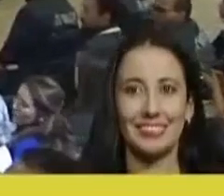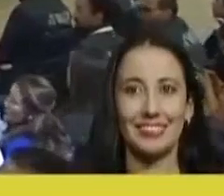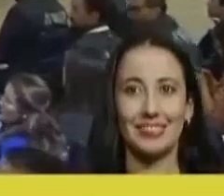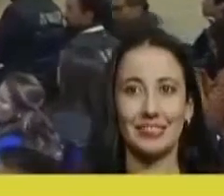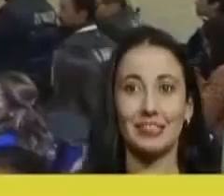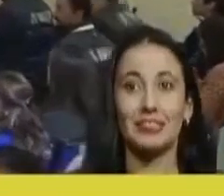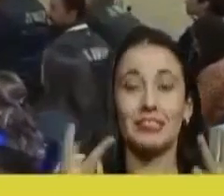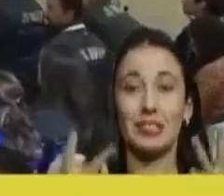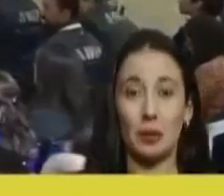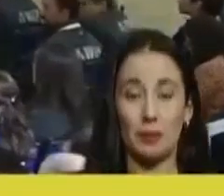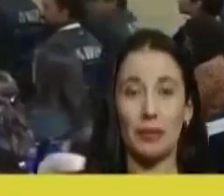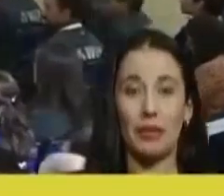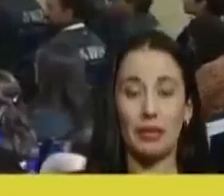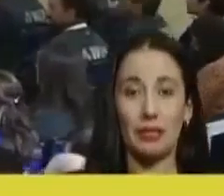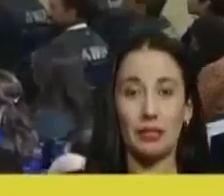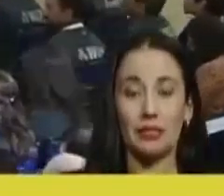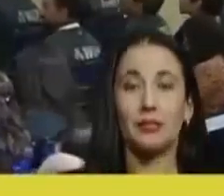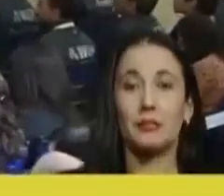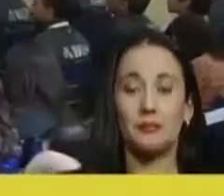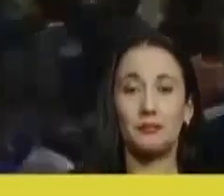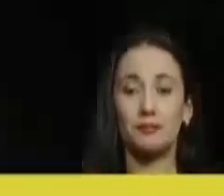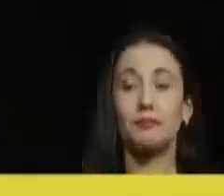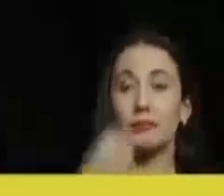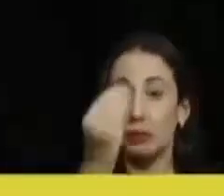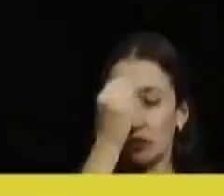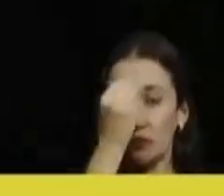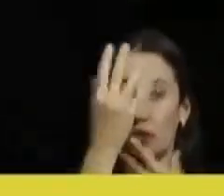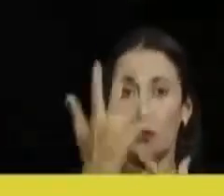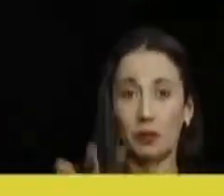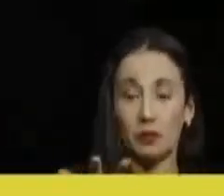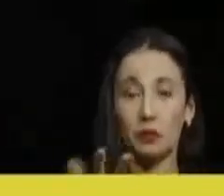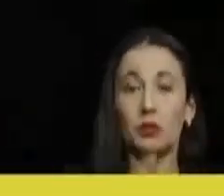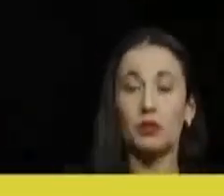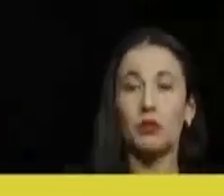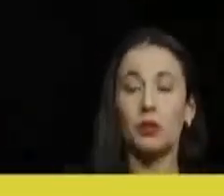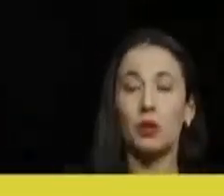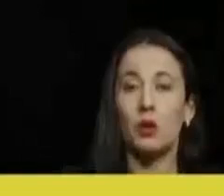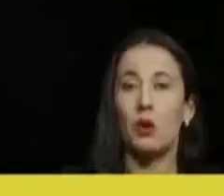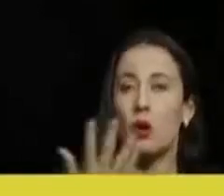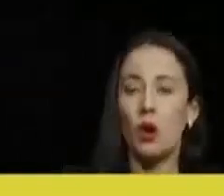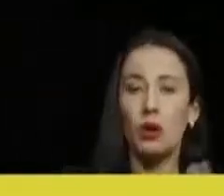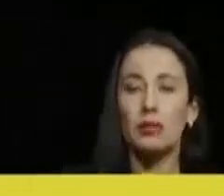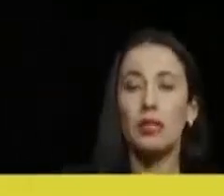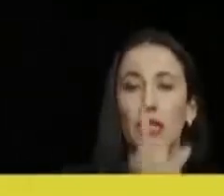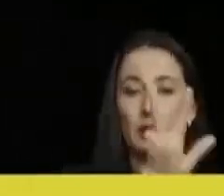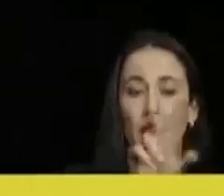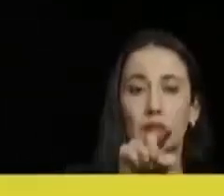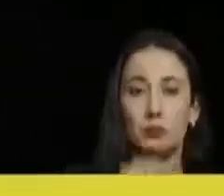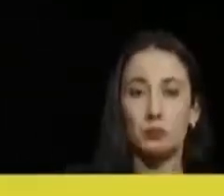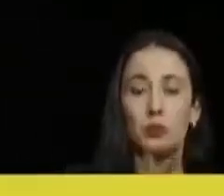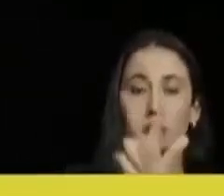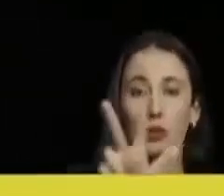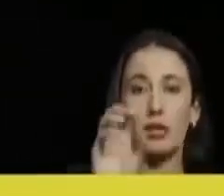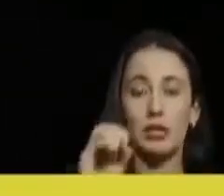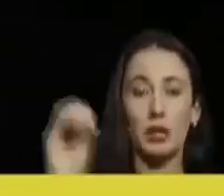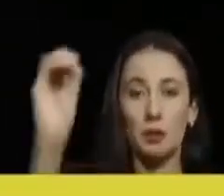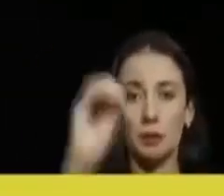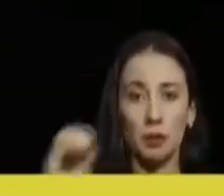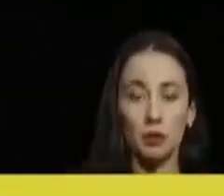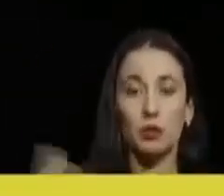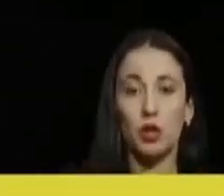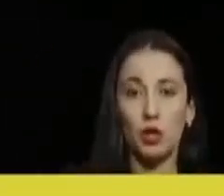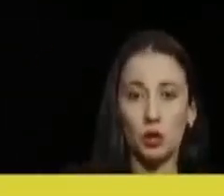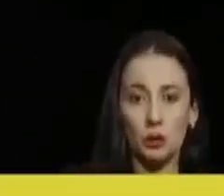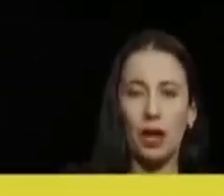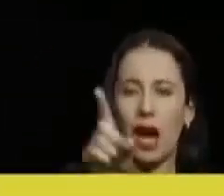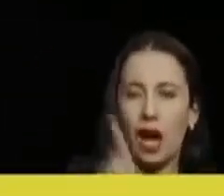Así también queremos informar que se refleja un 3.30% de actas con